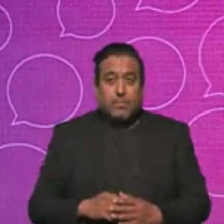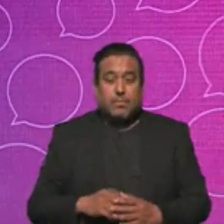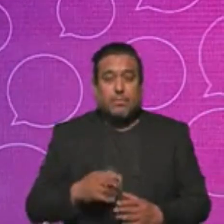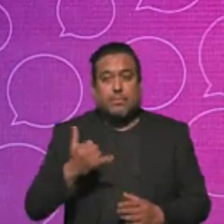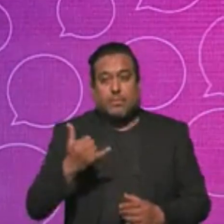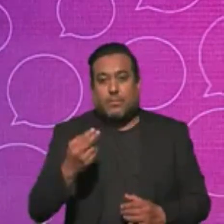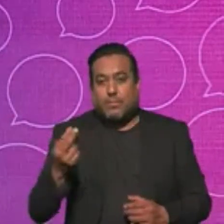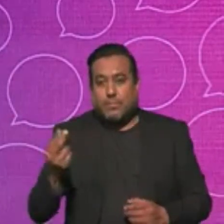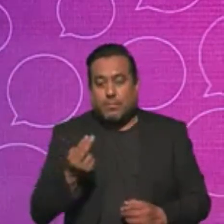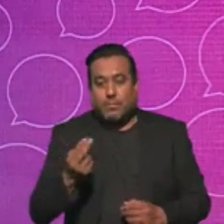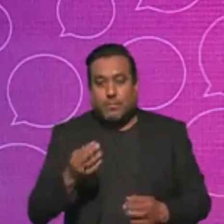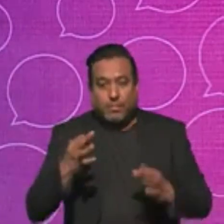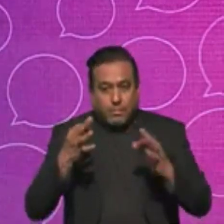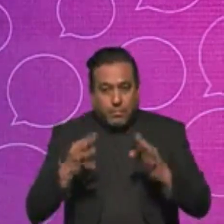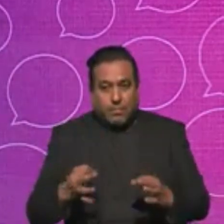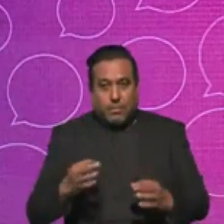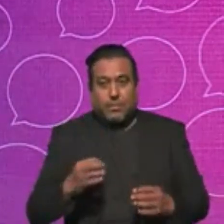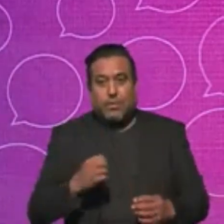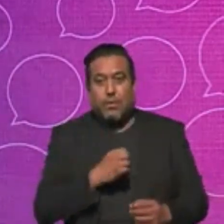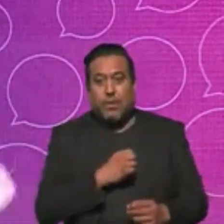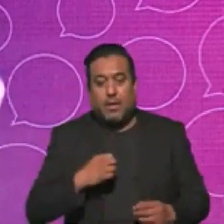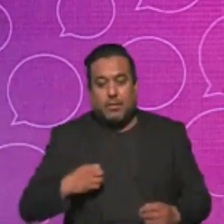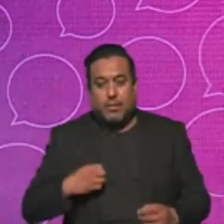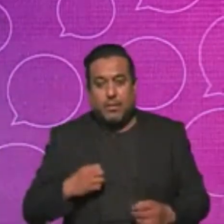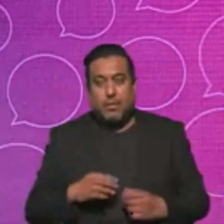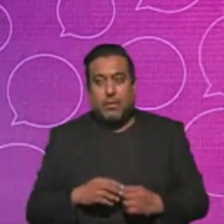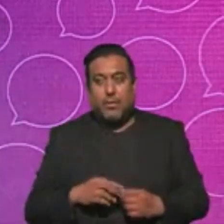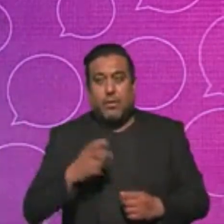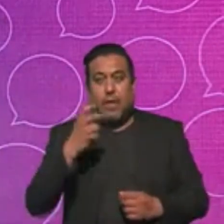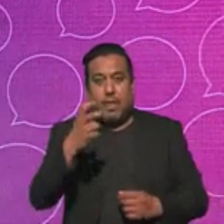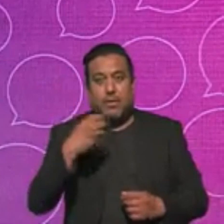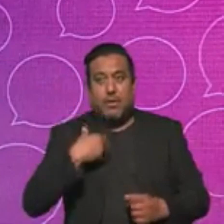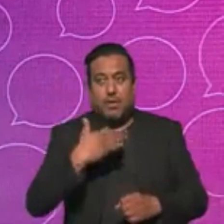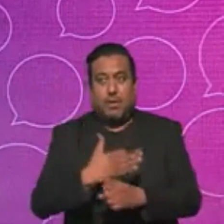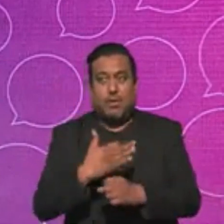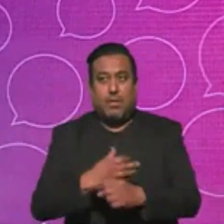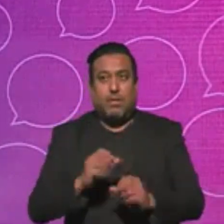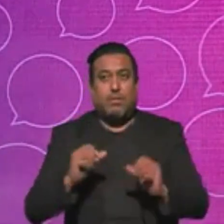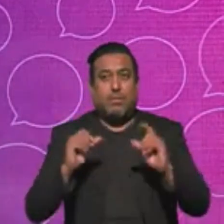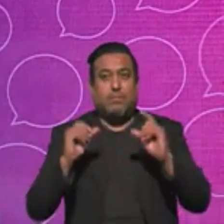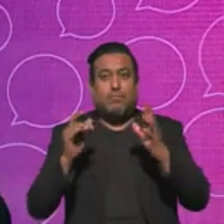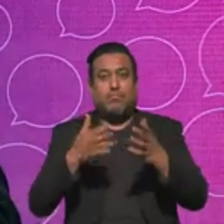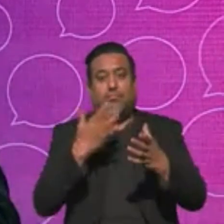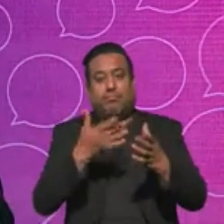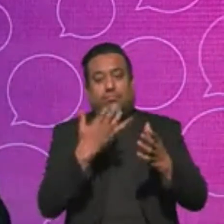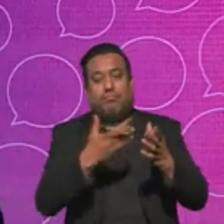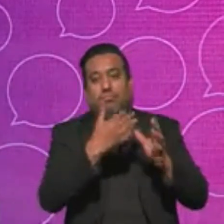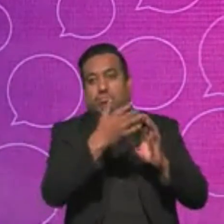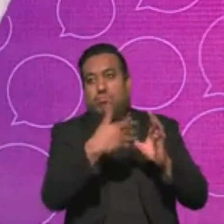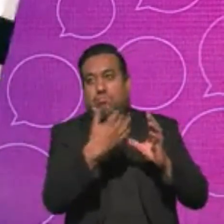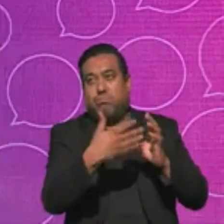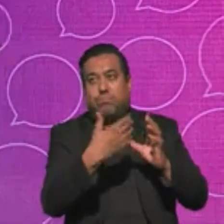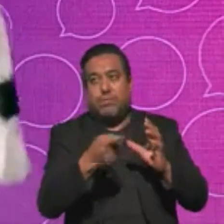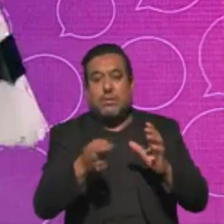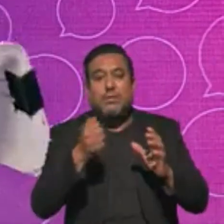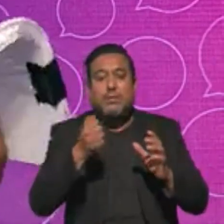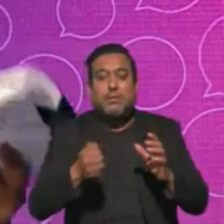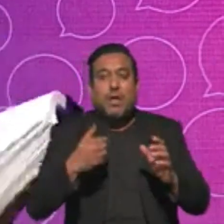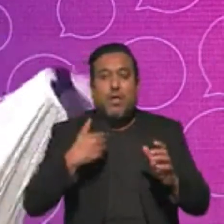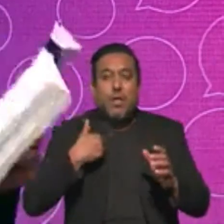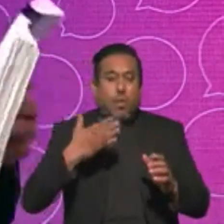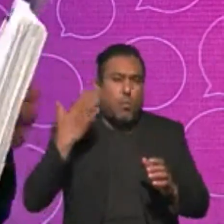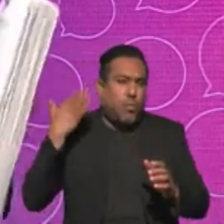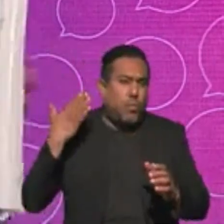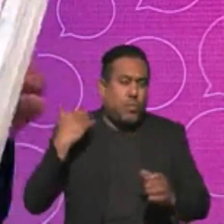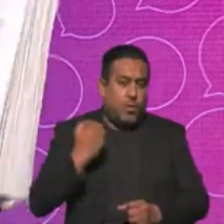realmente a deslindar responsabilidades y aquí tengo este ejemplo de un expediente integrado que empecé a integrar de hace